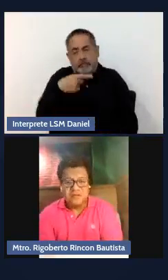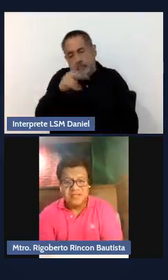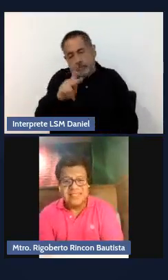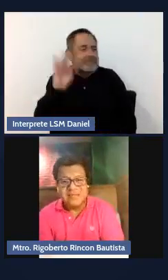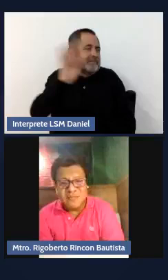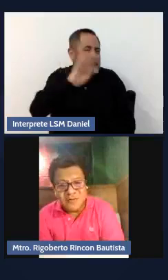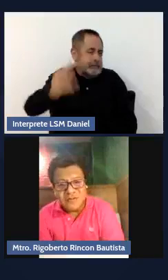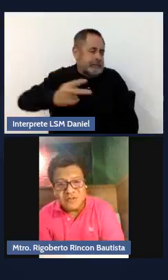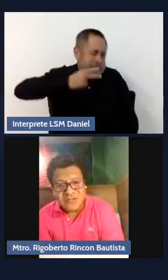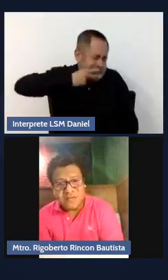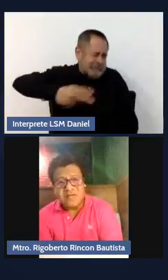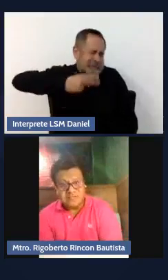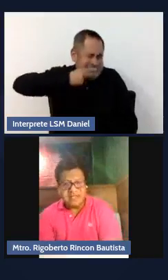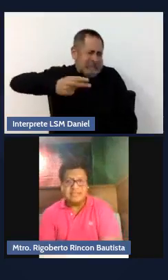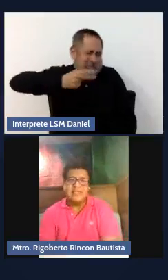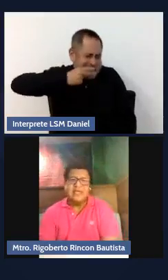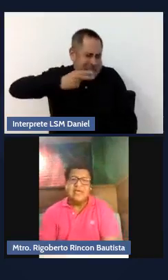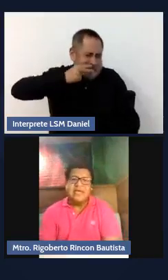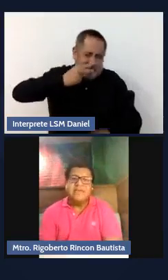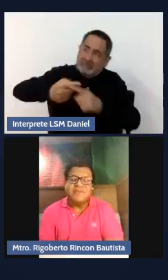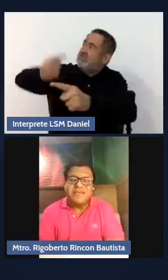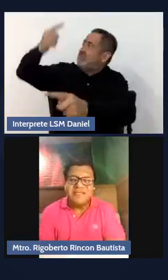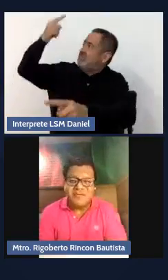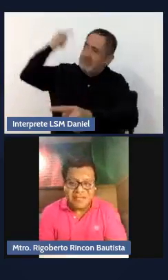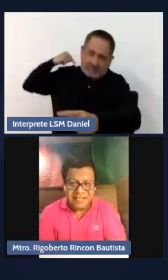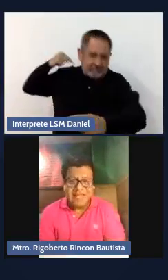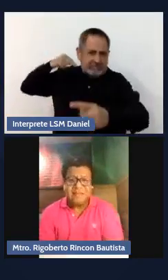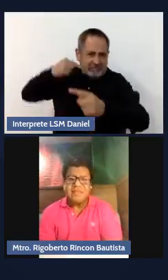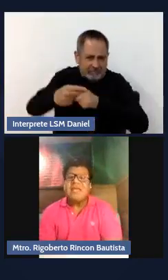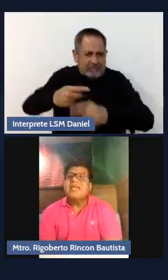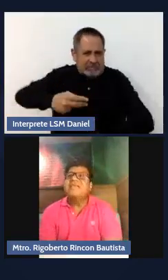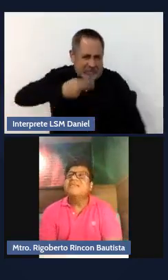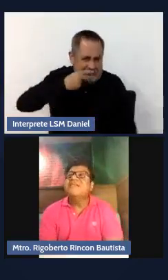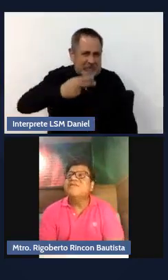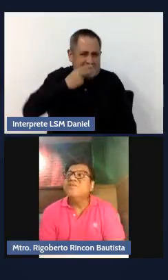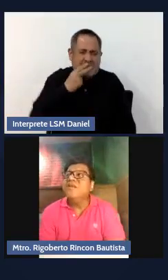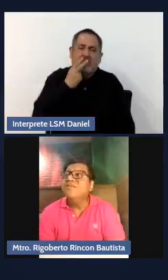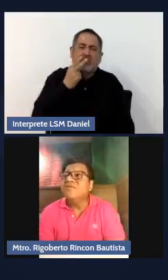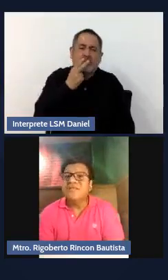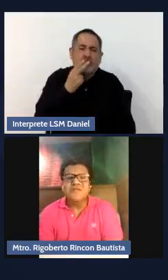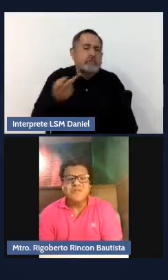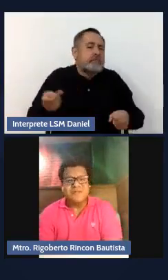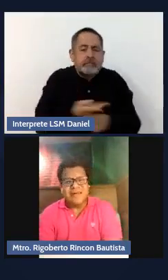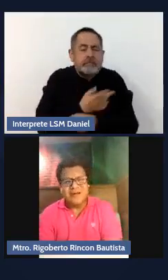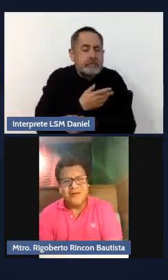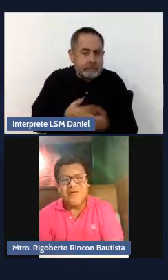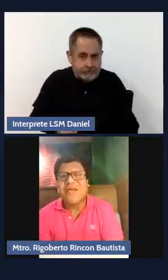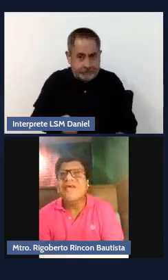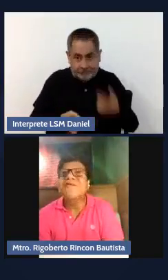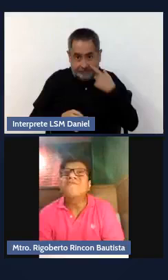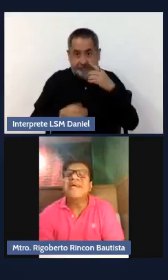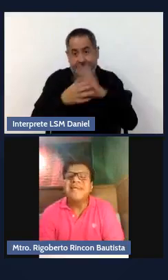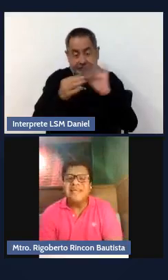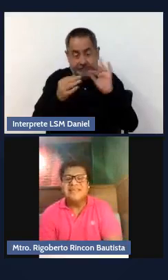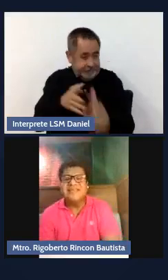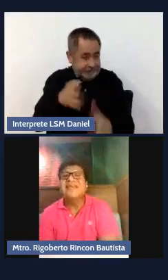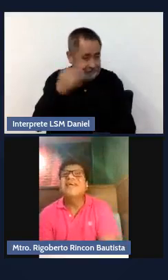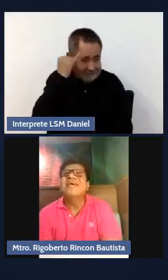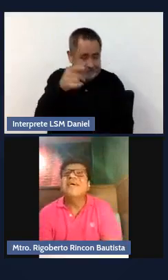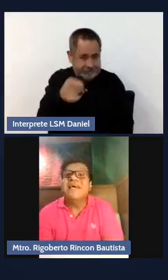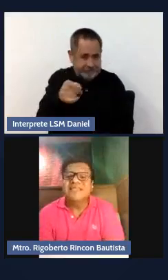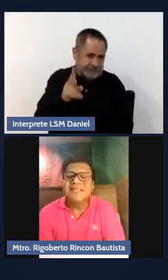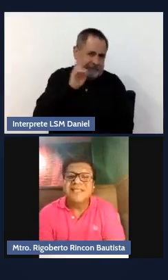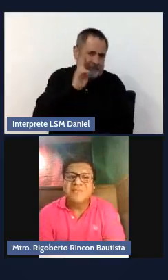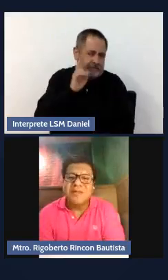mucho tiempo atrás? ¿Qué puede suceder? Y esto es bien importante observarlo, porque imagínense, si